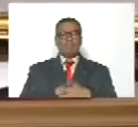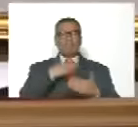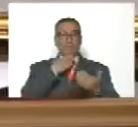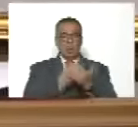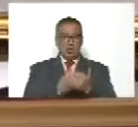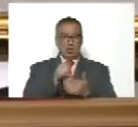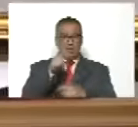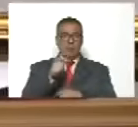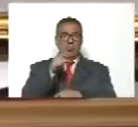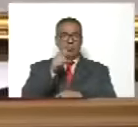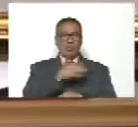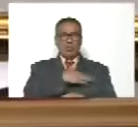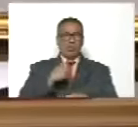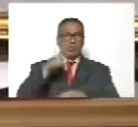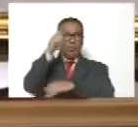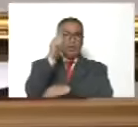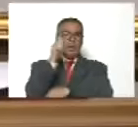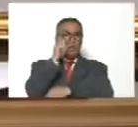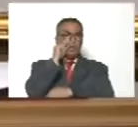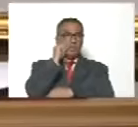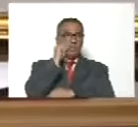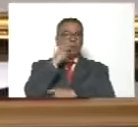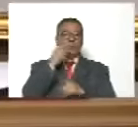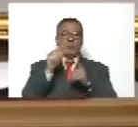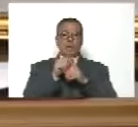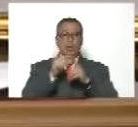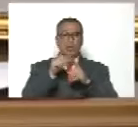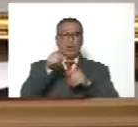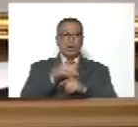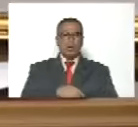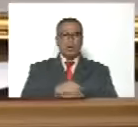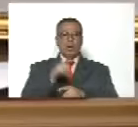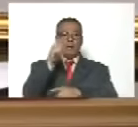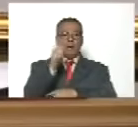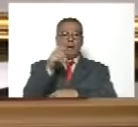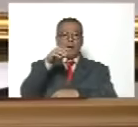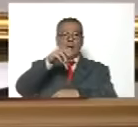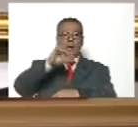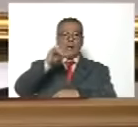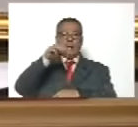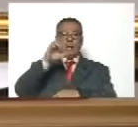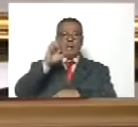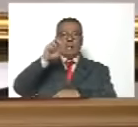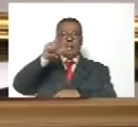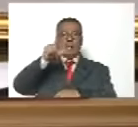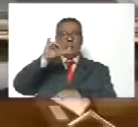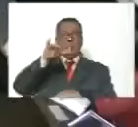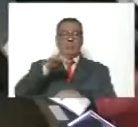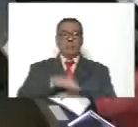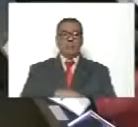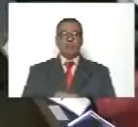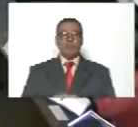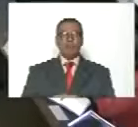Muchísimas gracias, querido diputado. Déjame el derecho de palabra a la diputada Angelita Tamayo.